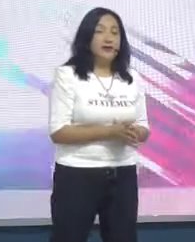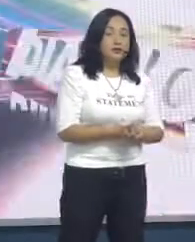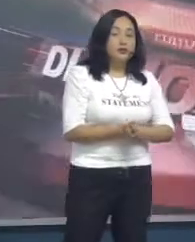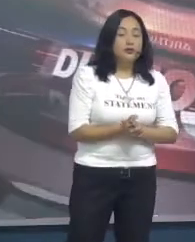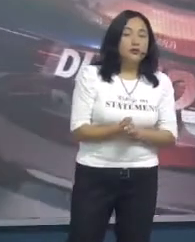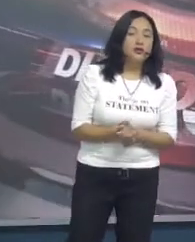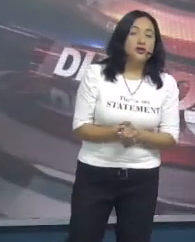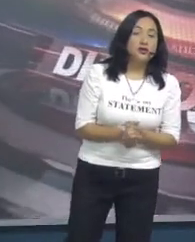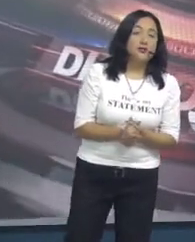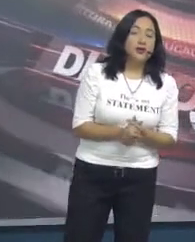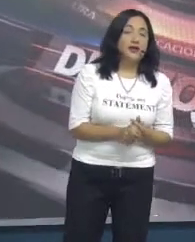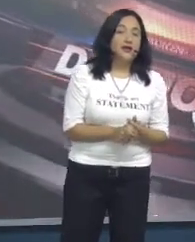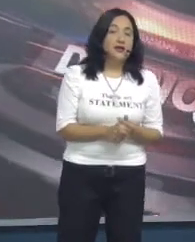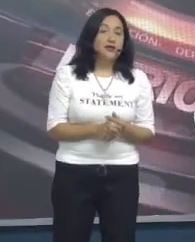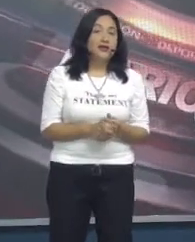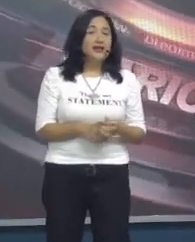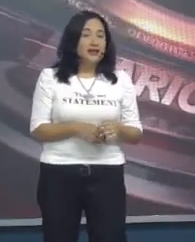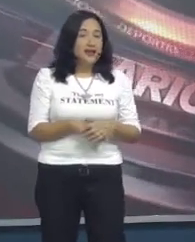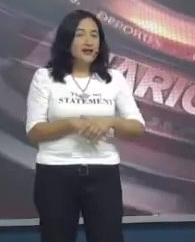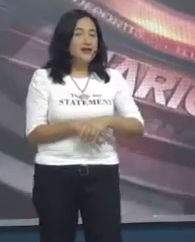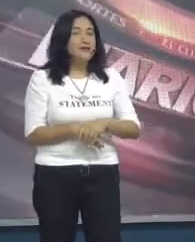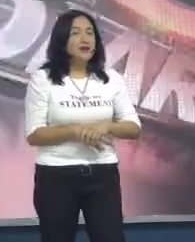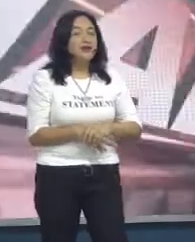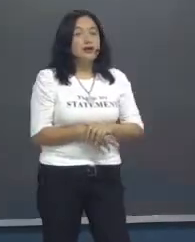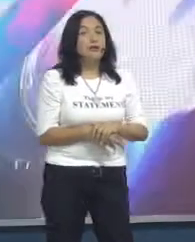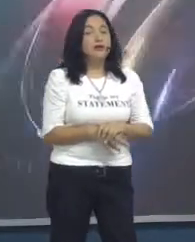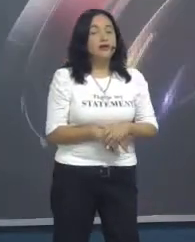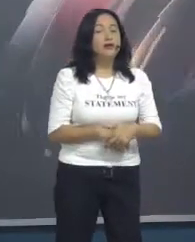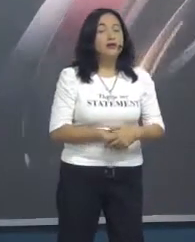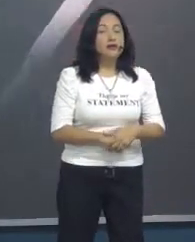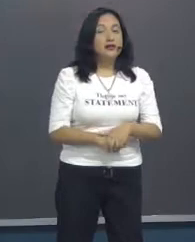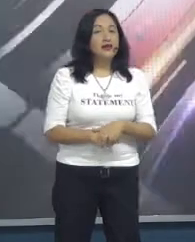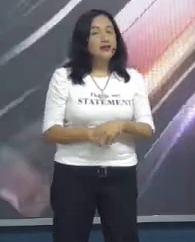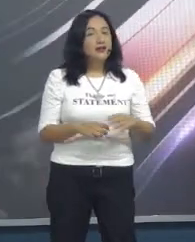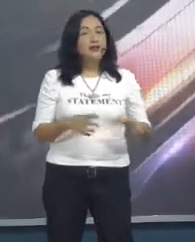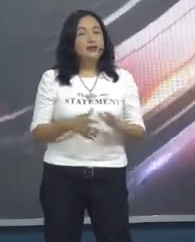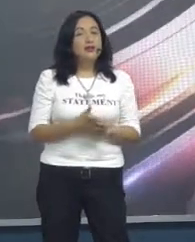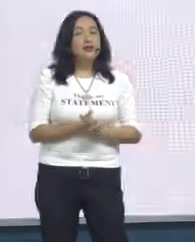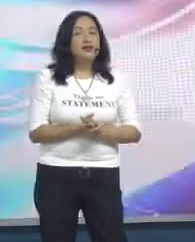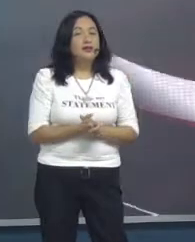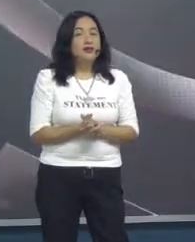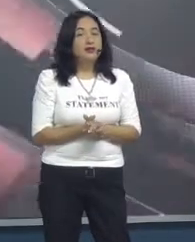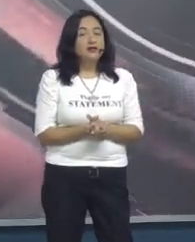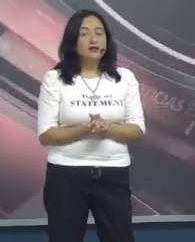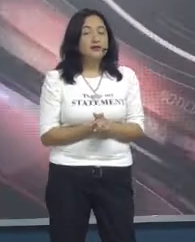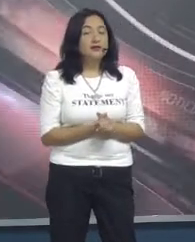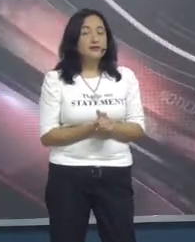pendiente un nuevo sorteo para las zonas alejadas, si mal no recuerdo. ¿En qué quedó este